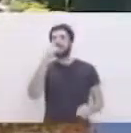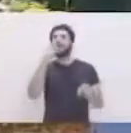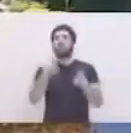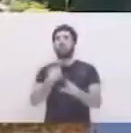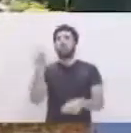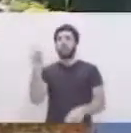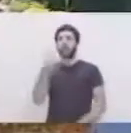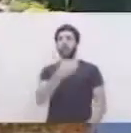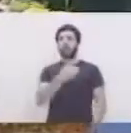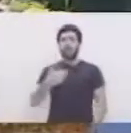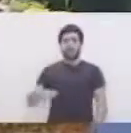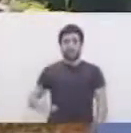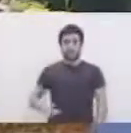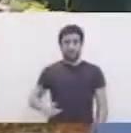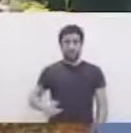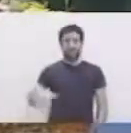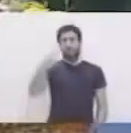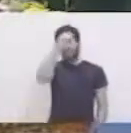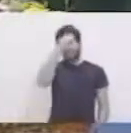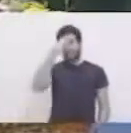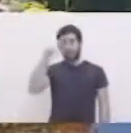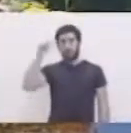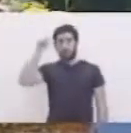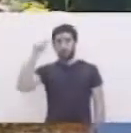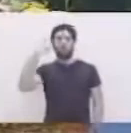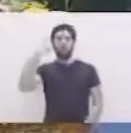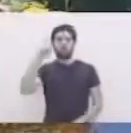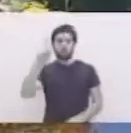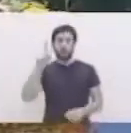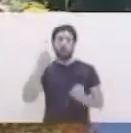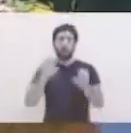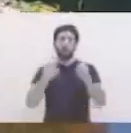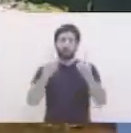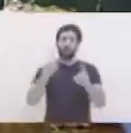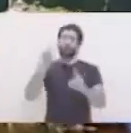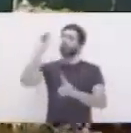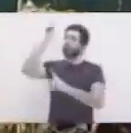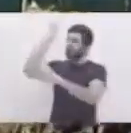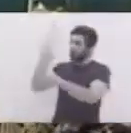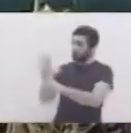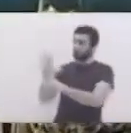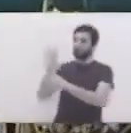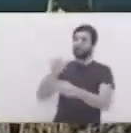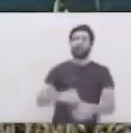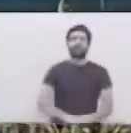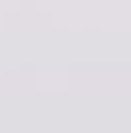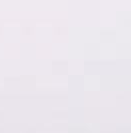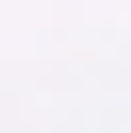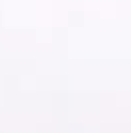Mattei, por el apoyo a la educación de la niñez. Que Dios les bendiga.